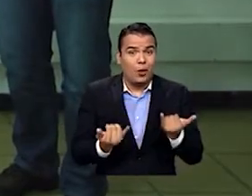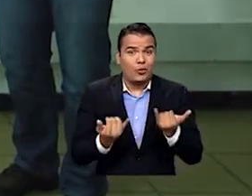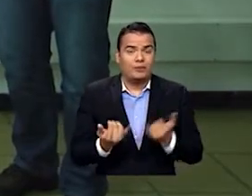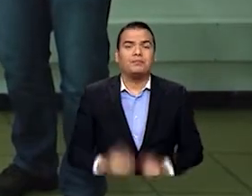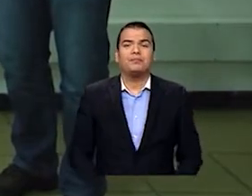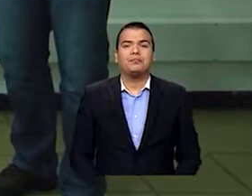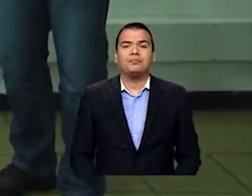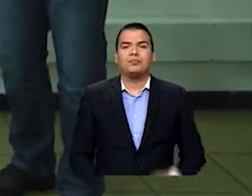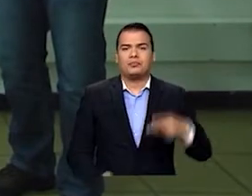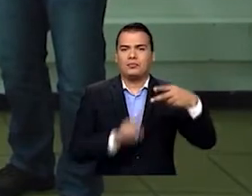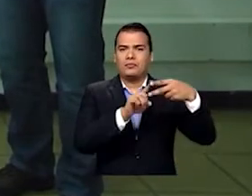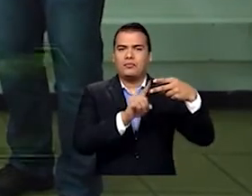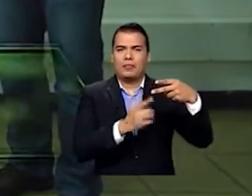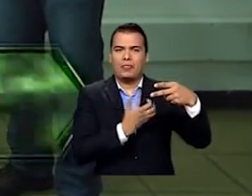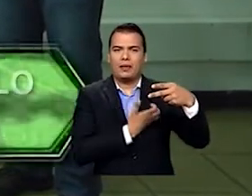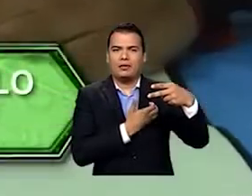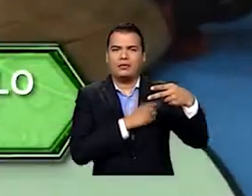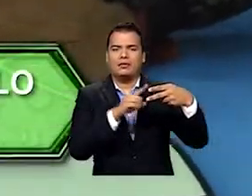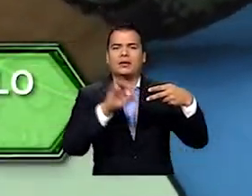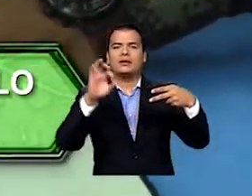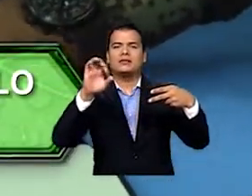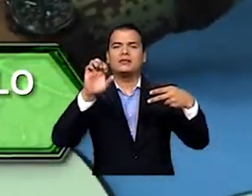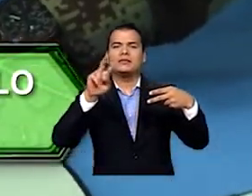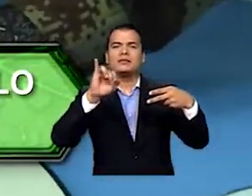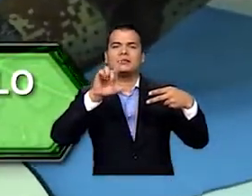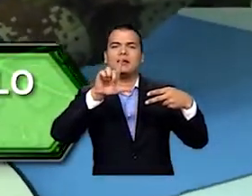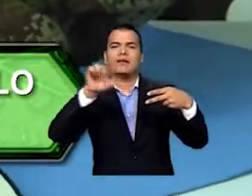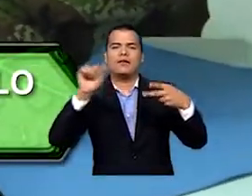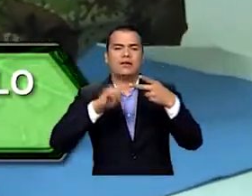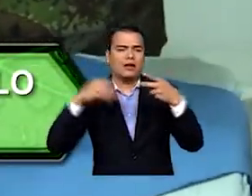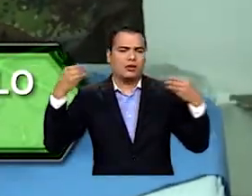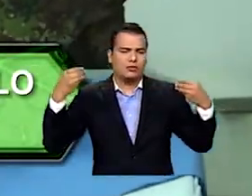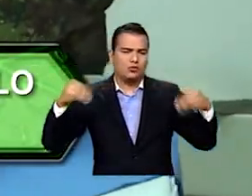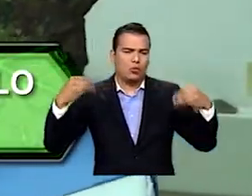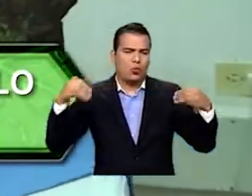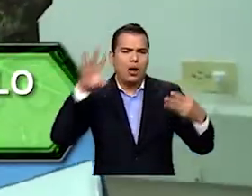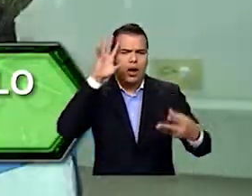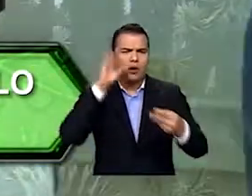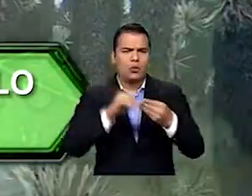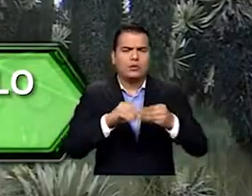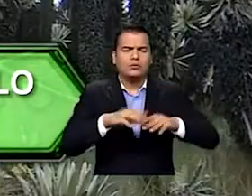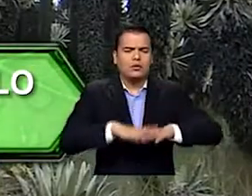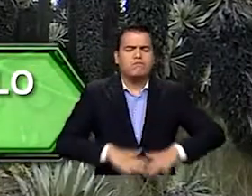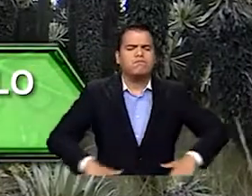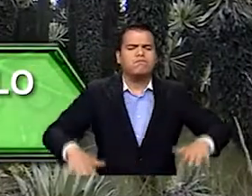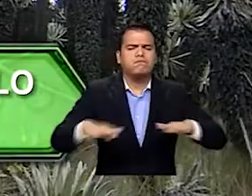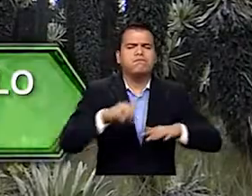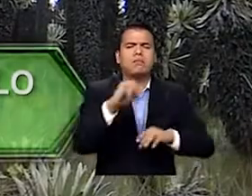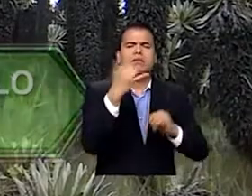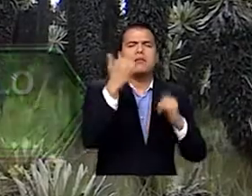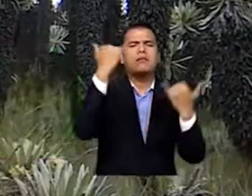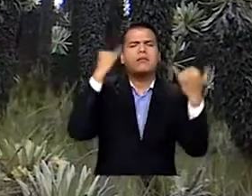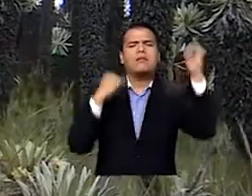Los alcaldes de los municipios de Sevilla y Tuluá formalizaron un acuerdo para la protección de los páramos en sus municipios,